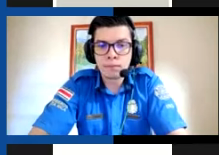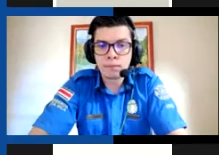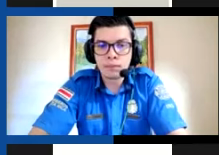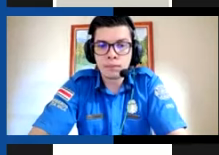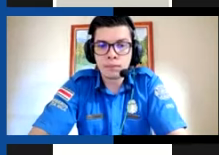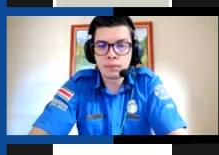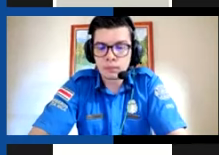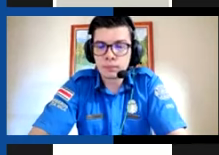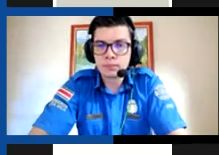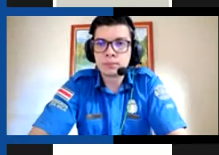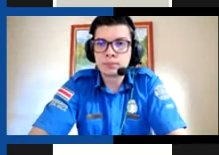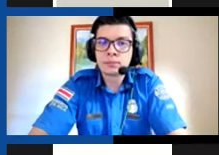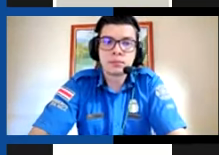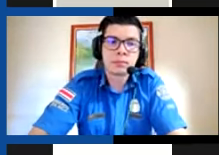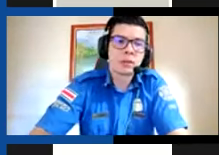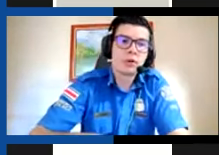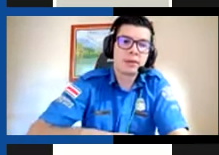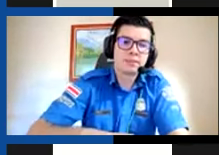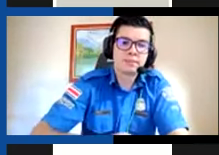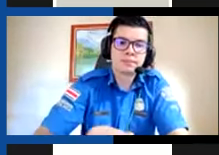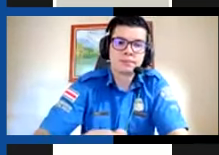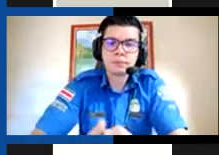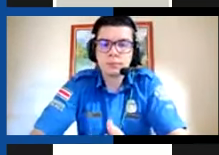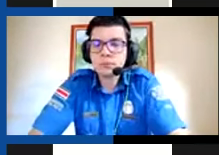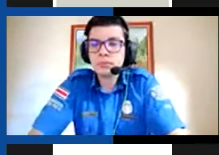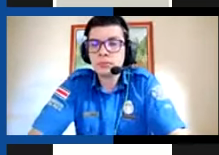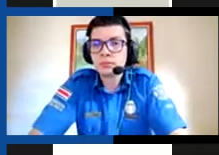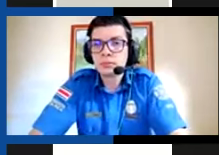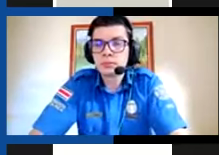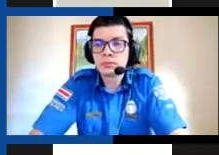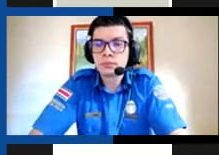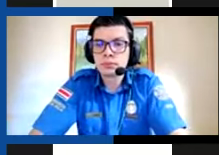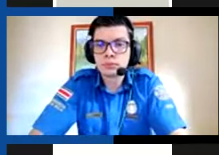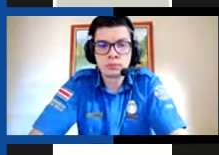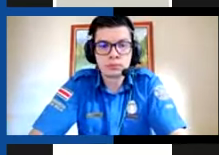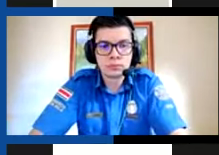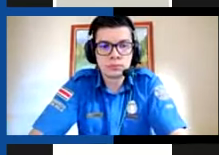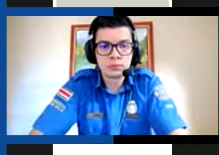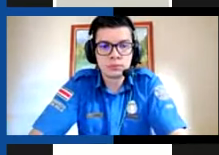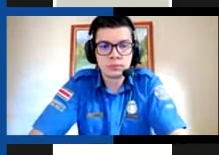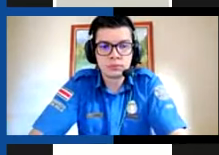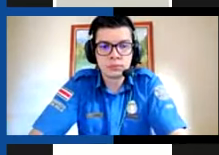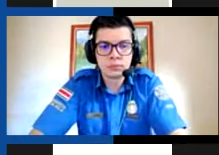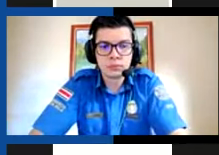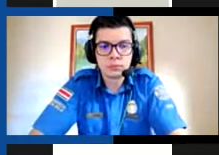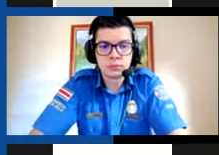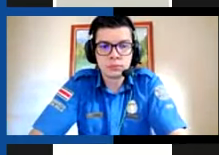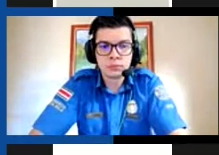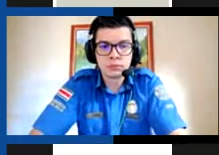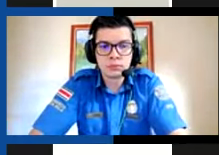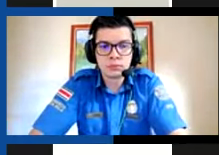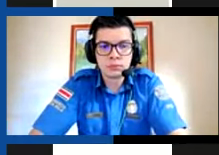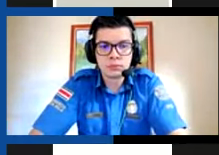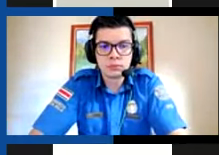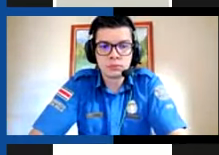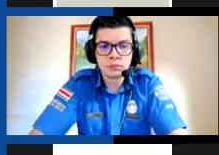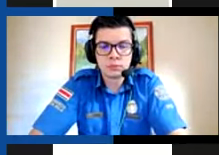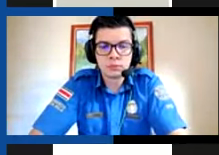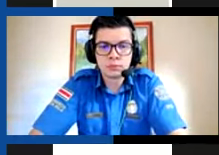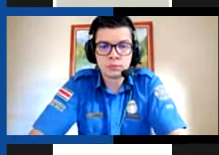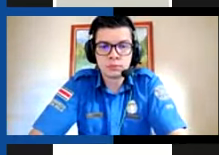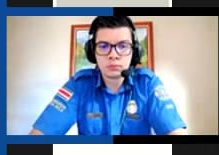Sí, gracias, Miguel, gracias. Prueba. También tenemos a don Héctor Luis Sáenz con la mano levantada. Adelante, don Héctor,